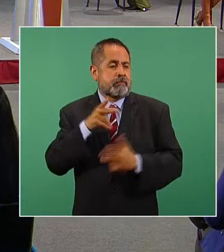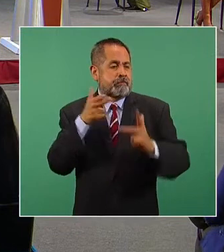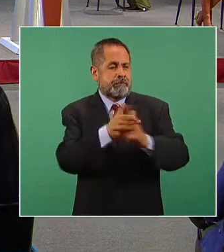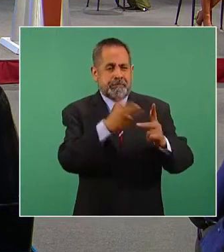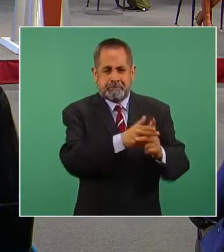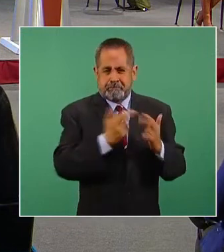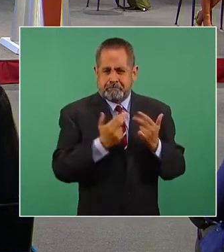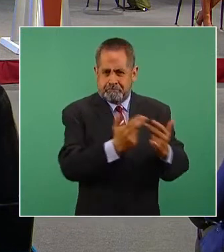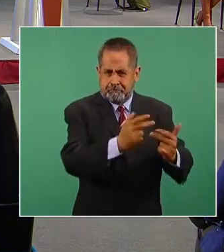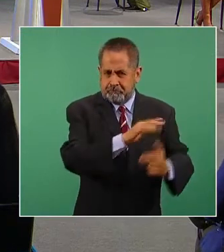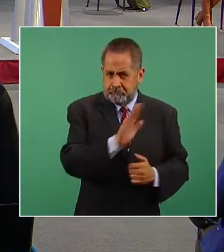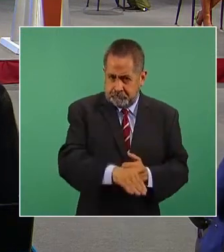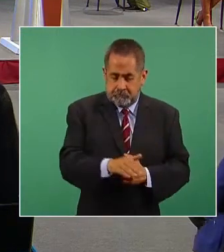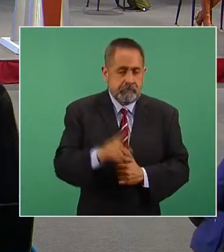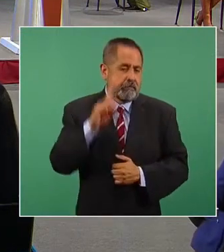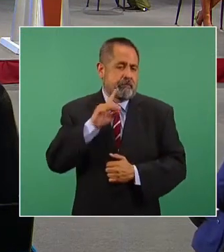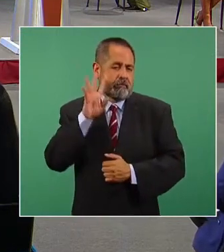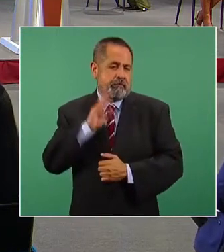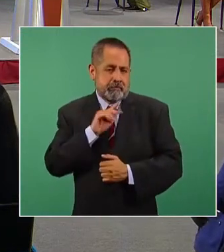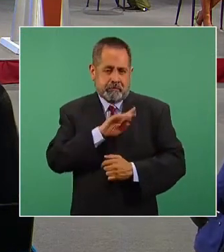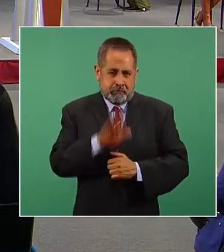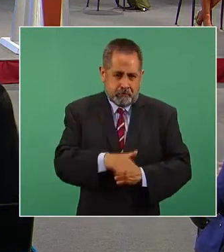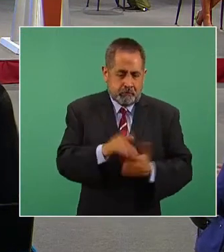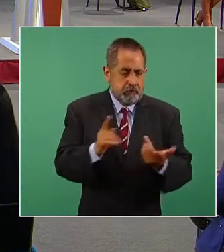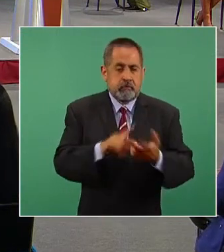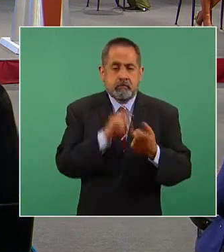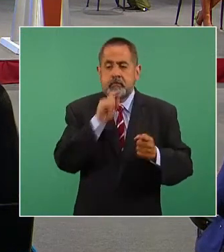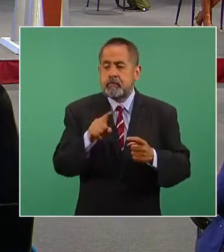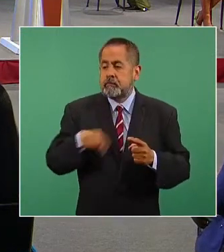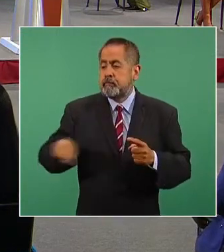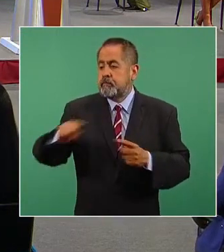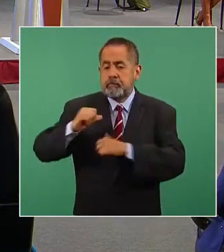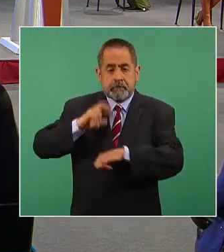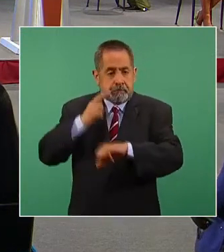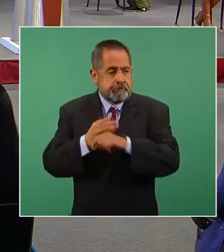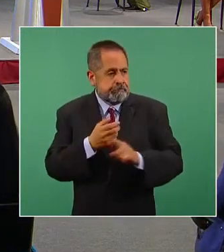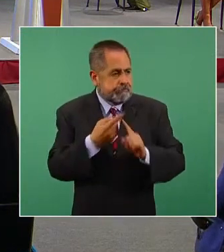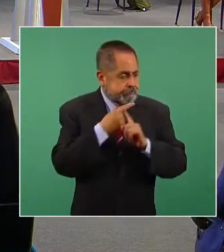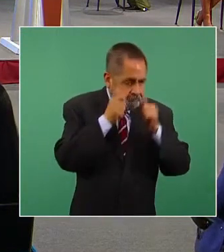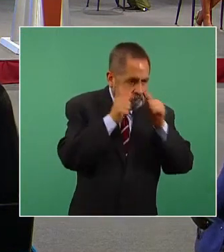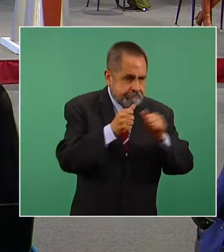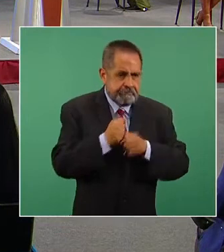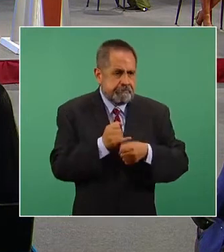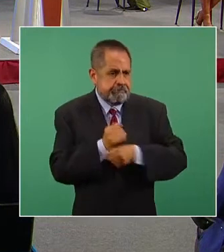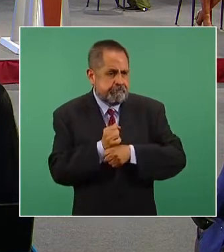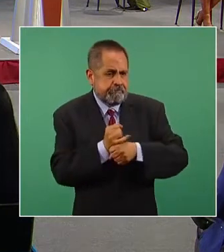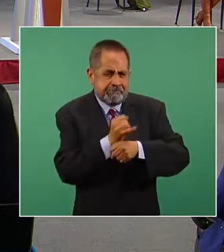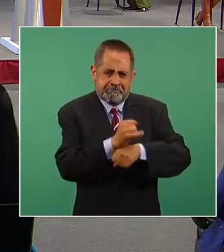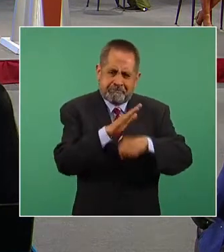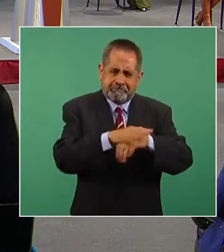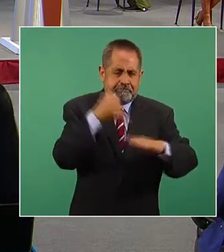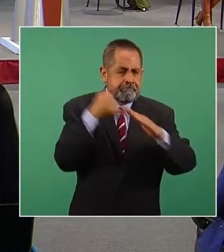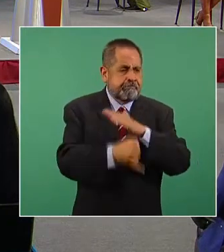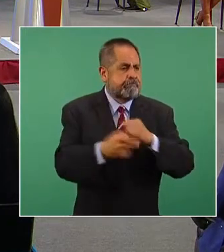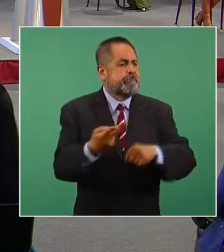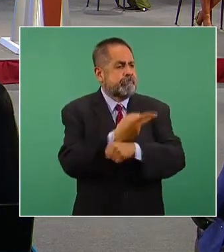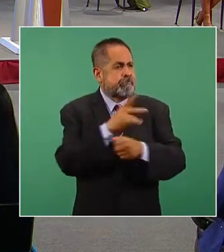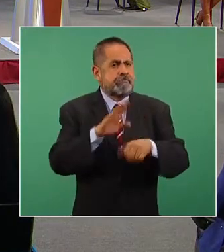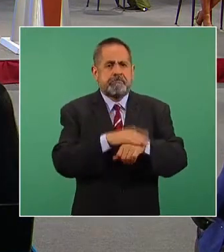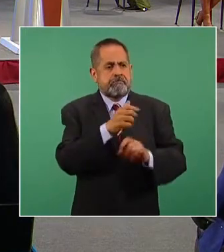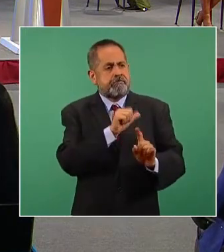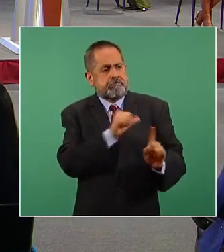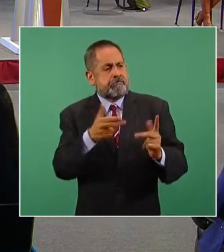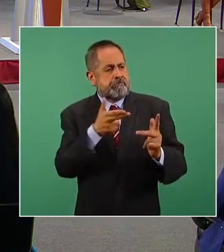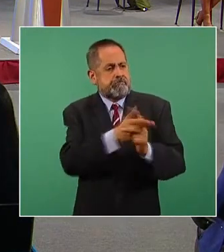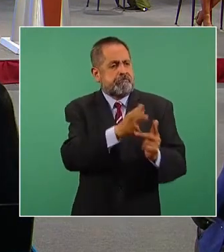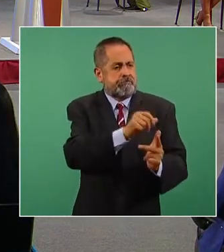en desaparición forzada y con fiscalías que puedan atender los feminicidios y las muertes violentas de